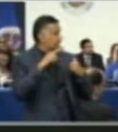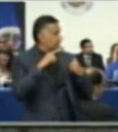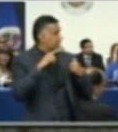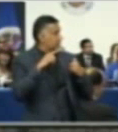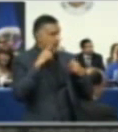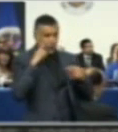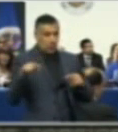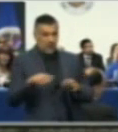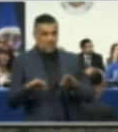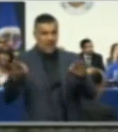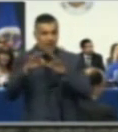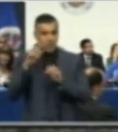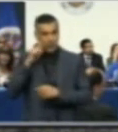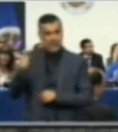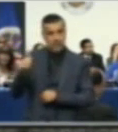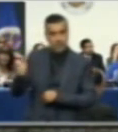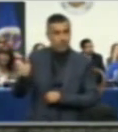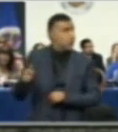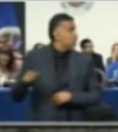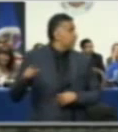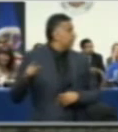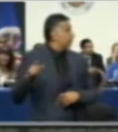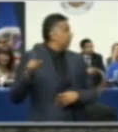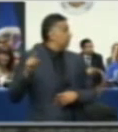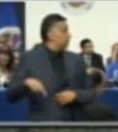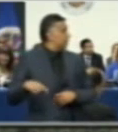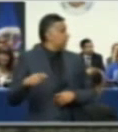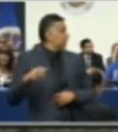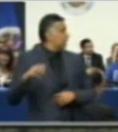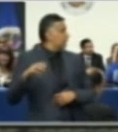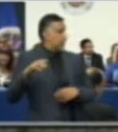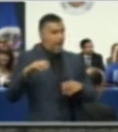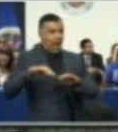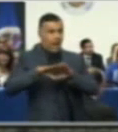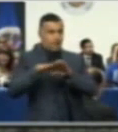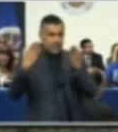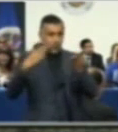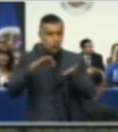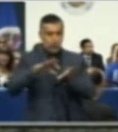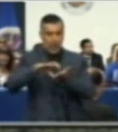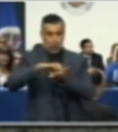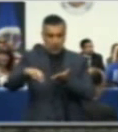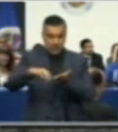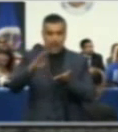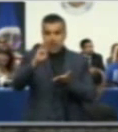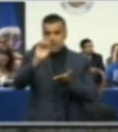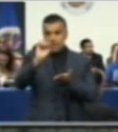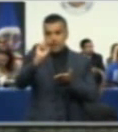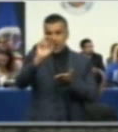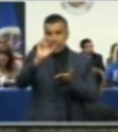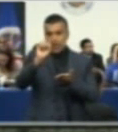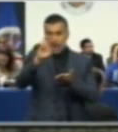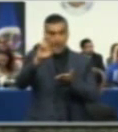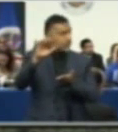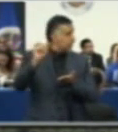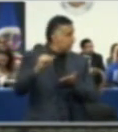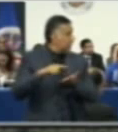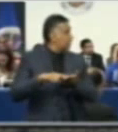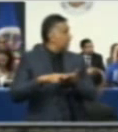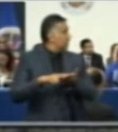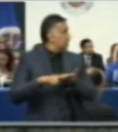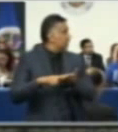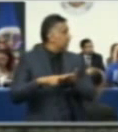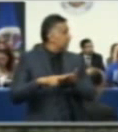misma. No va a poder ni siquiera aperturar una cuenta bancaria. Porque nosotros cancelamos las pensiones, se pagan las pensiones en